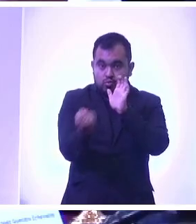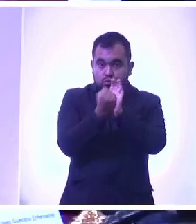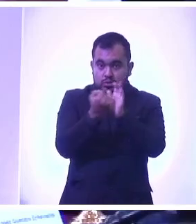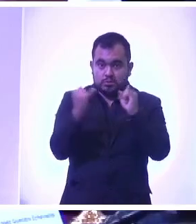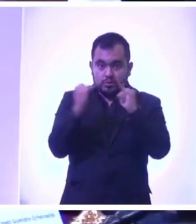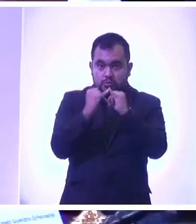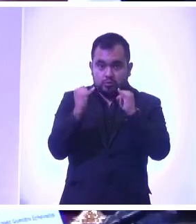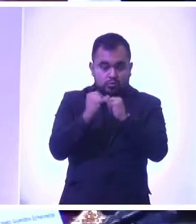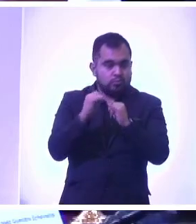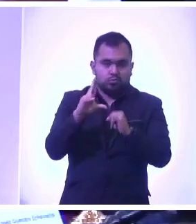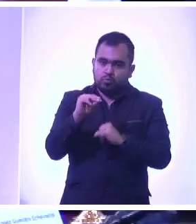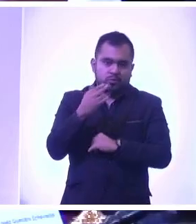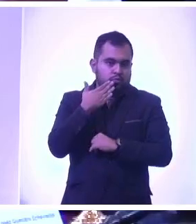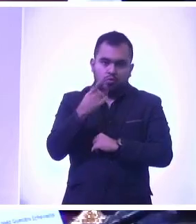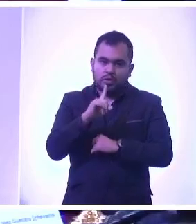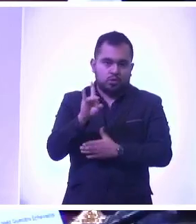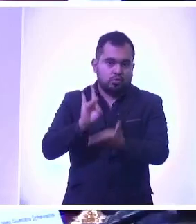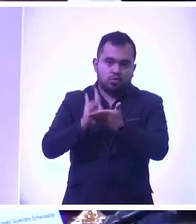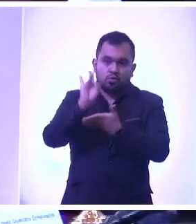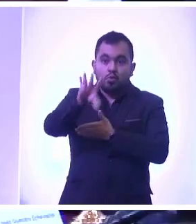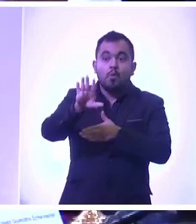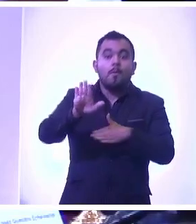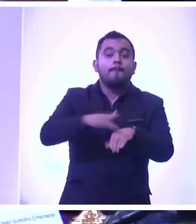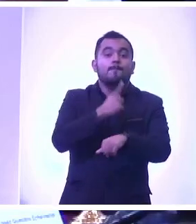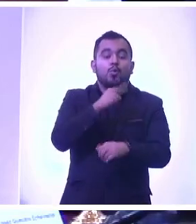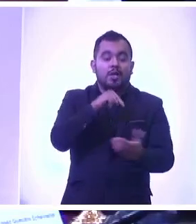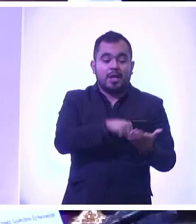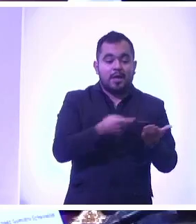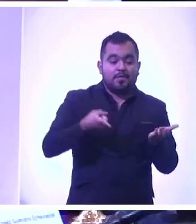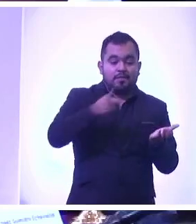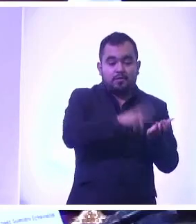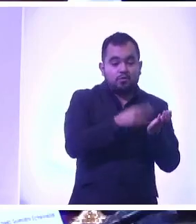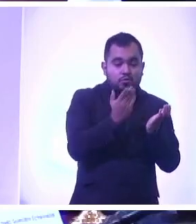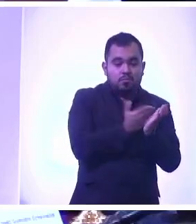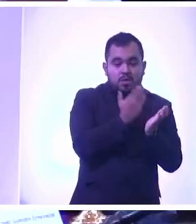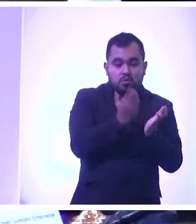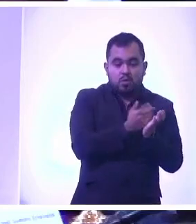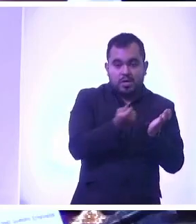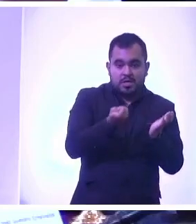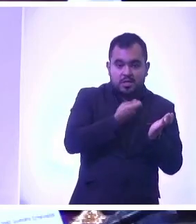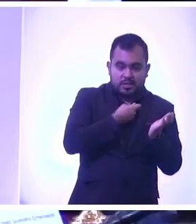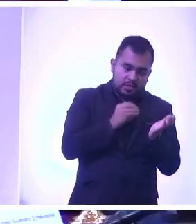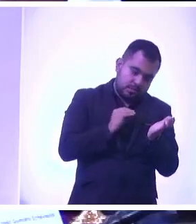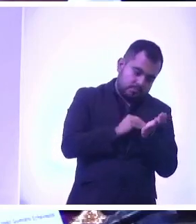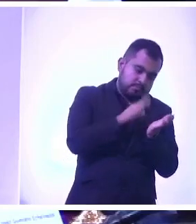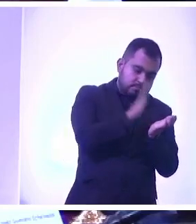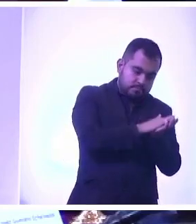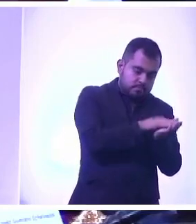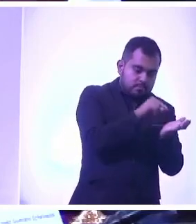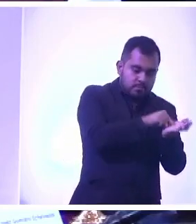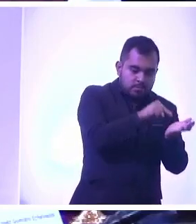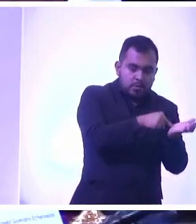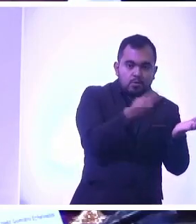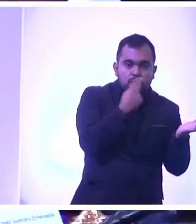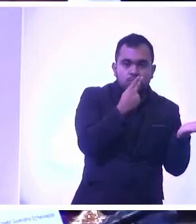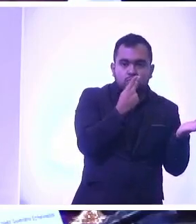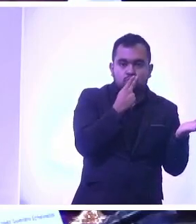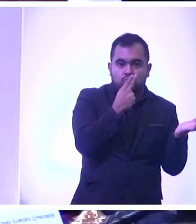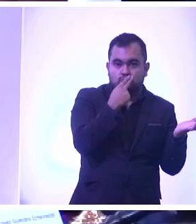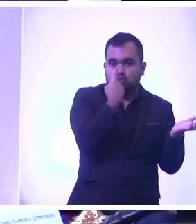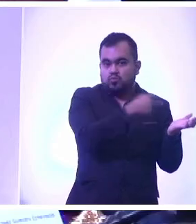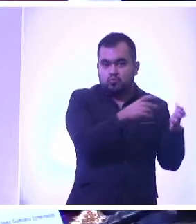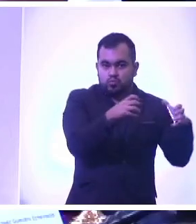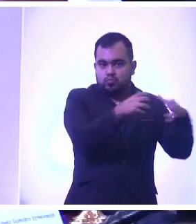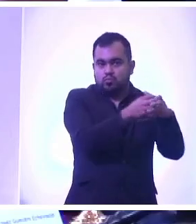enviárselos porque pertenecen a un manual de identidad que la institución tiene para Sí y para el uso y explotación de la propia